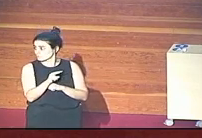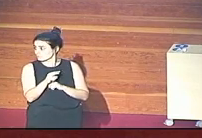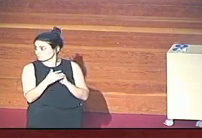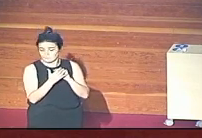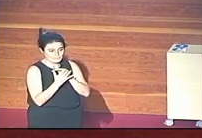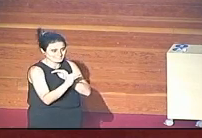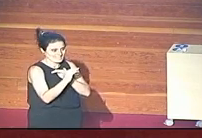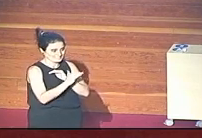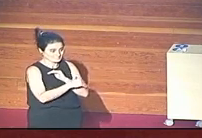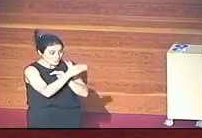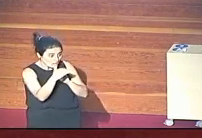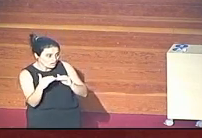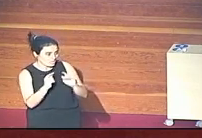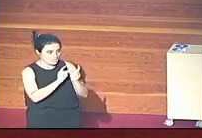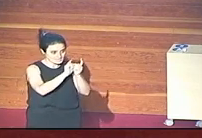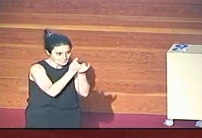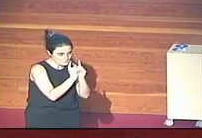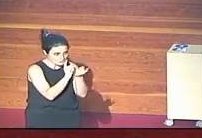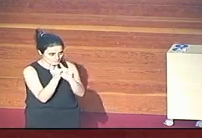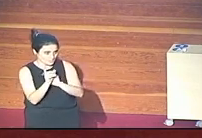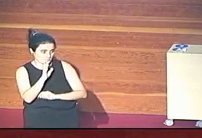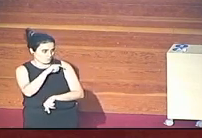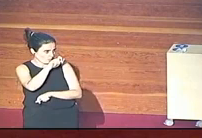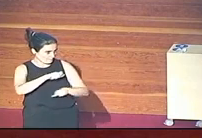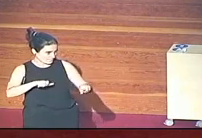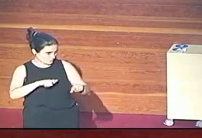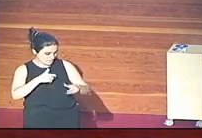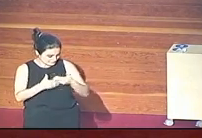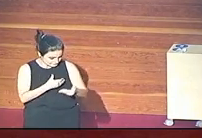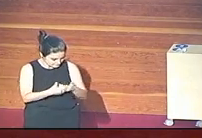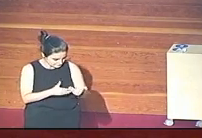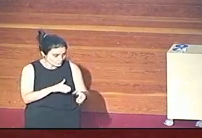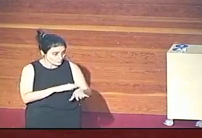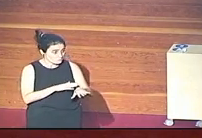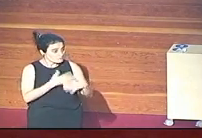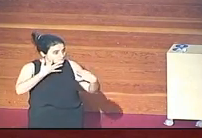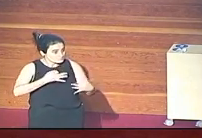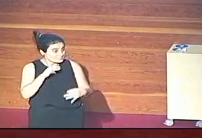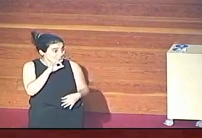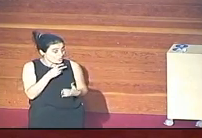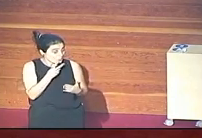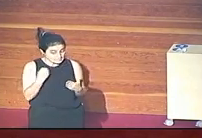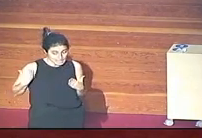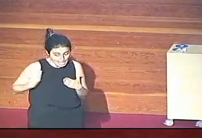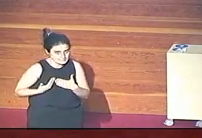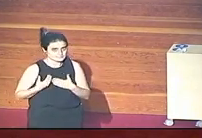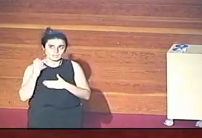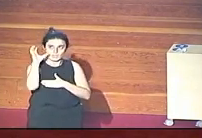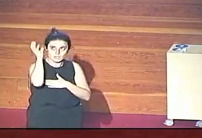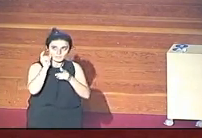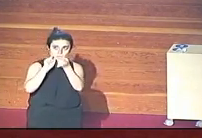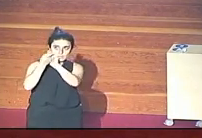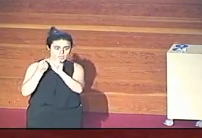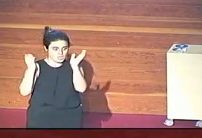o por las actividades humanas pero hasta el siglo 20 no habíamos alterado el clima el problema que tenemos es que eso no se ve no